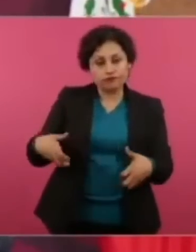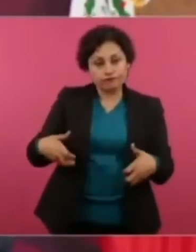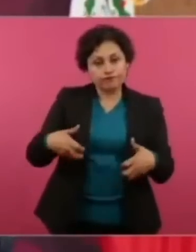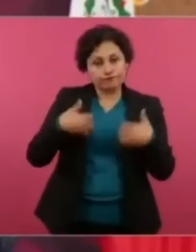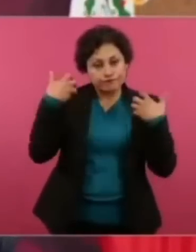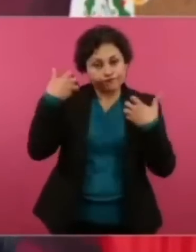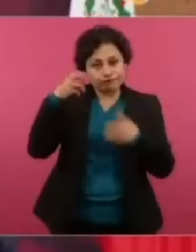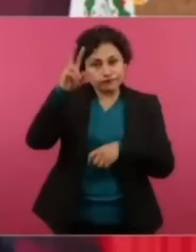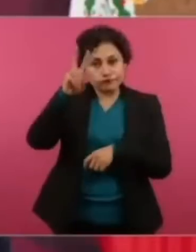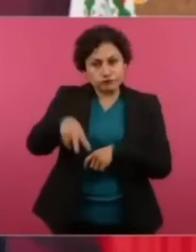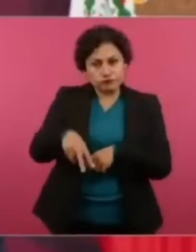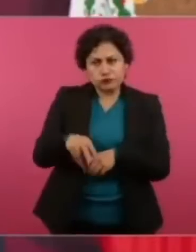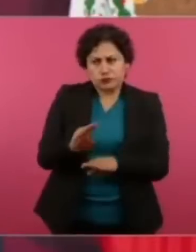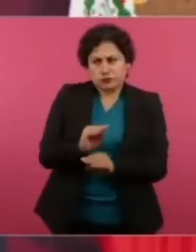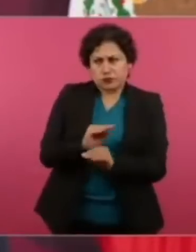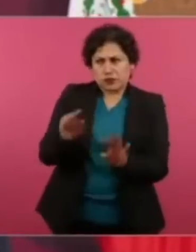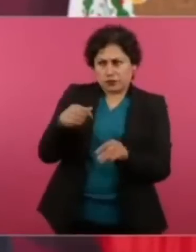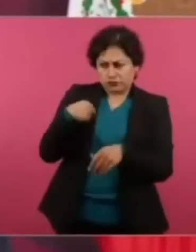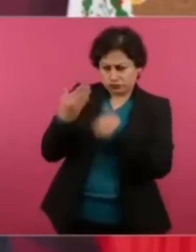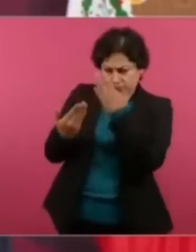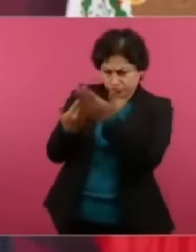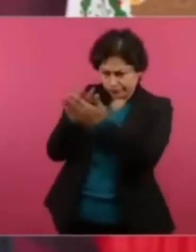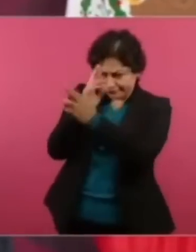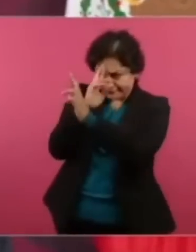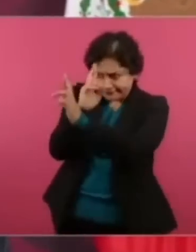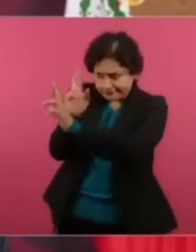respetar siempre, pero somos distintos.